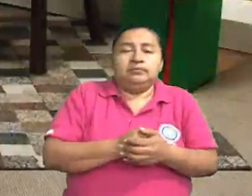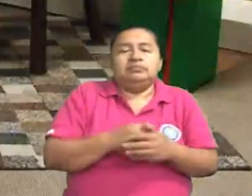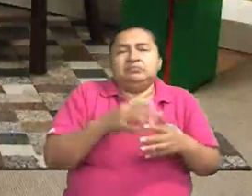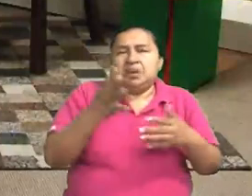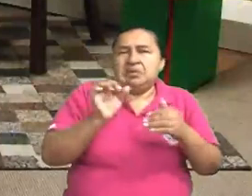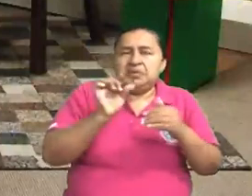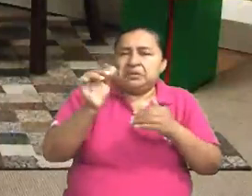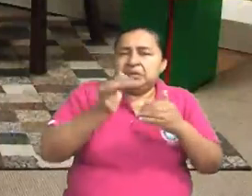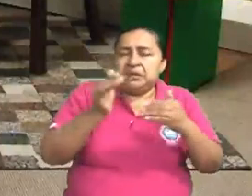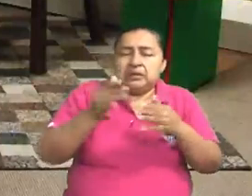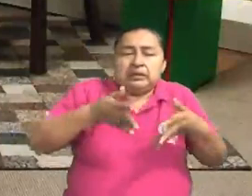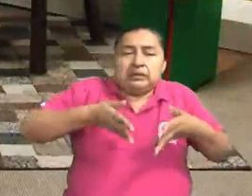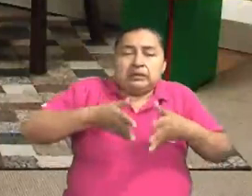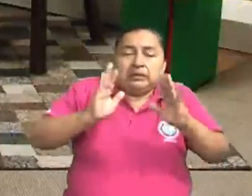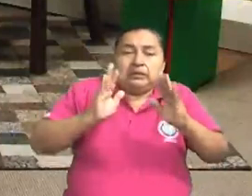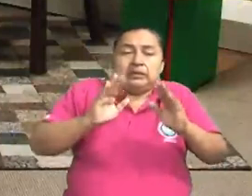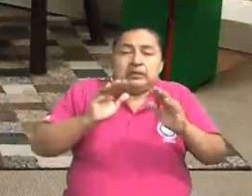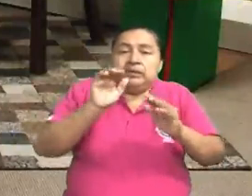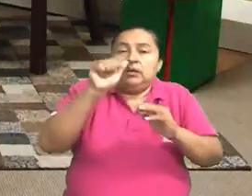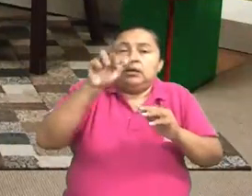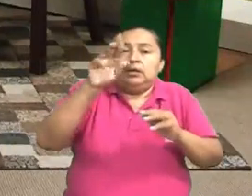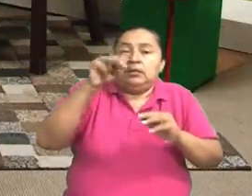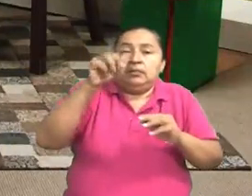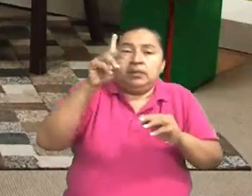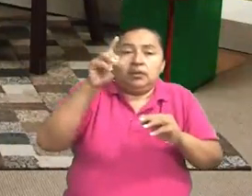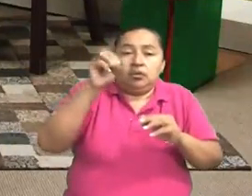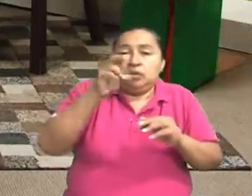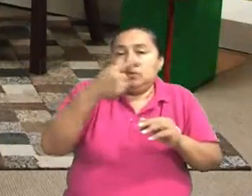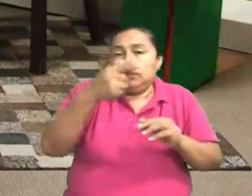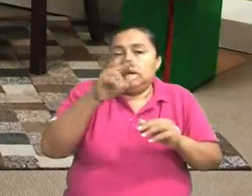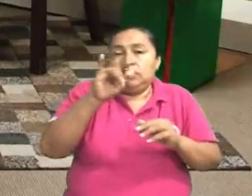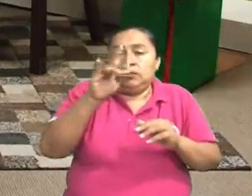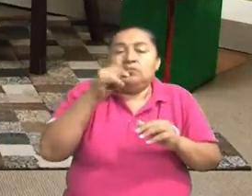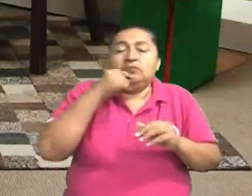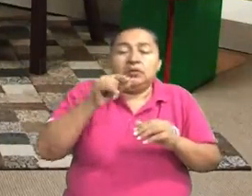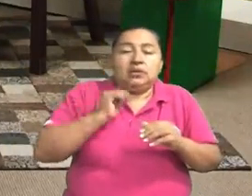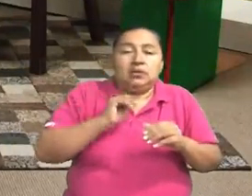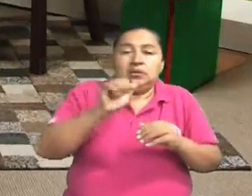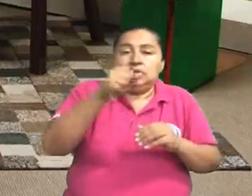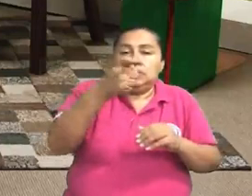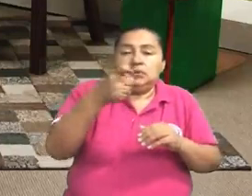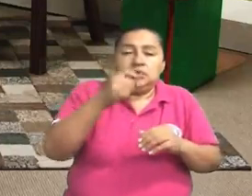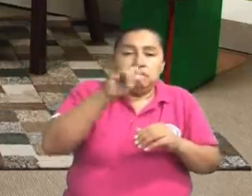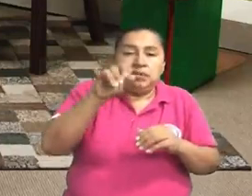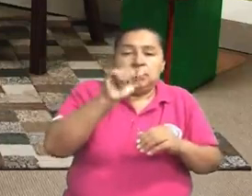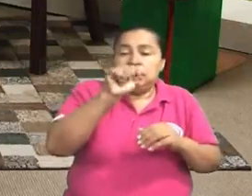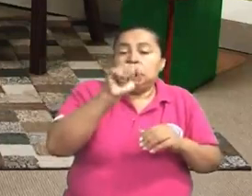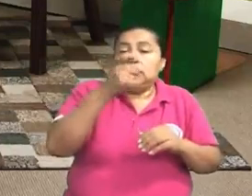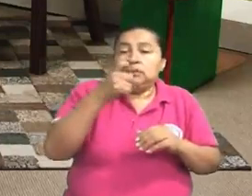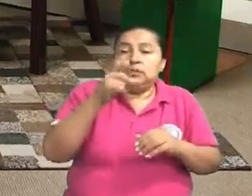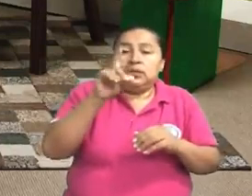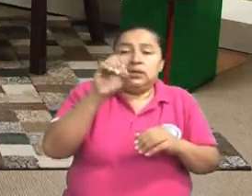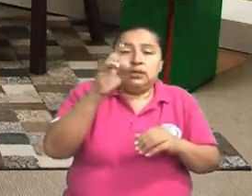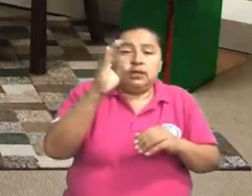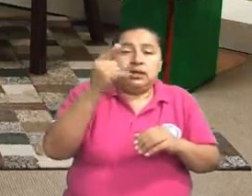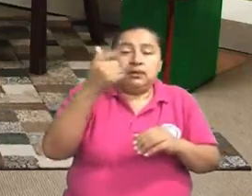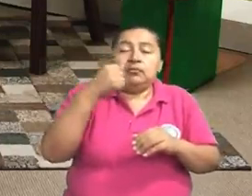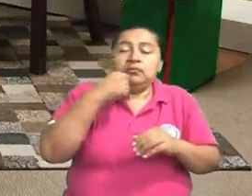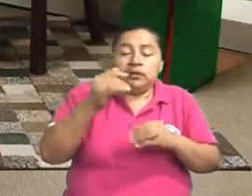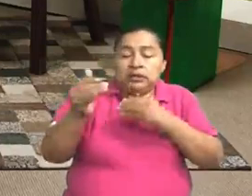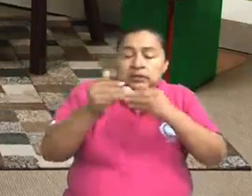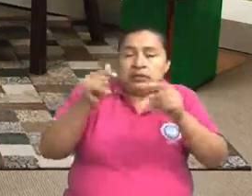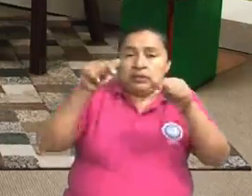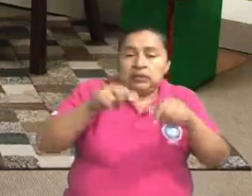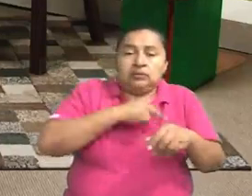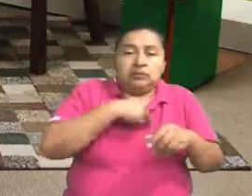por el pegado, por el edificio, ¿cómo se llama ese? Contiguo a la Jack Delgado. Ah, ¿no? más exacta la dirección. Sí. Contiguo a